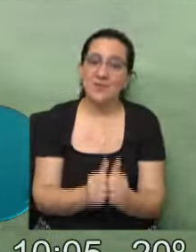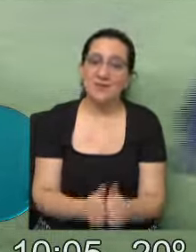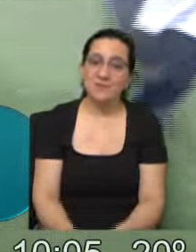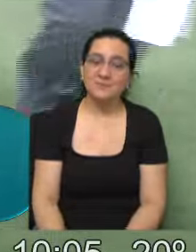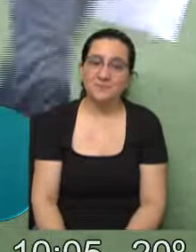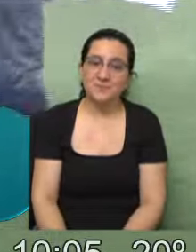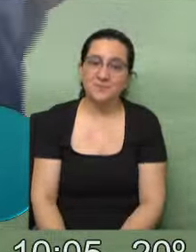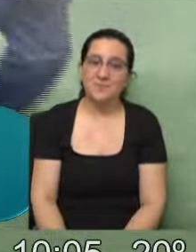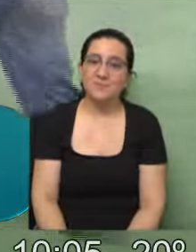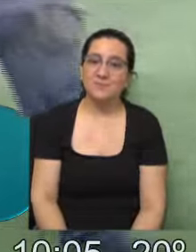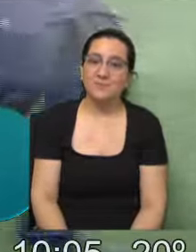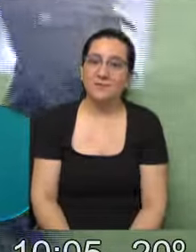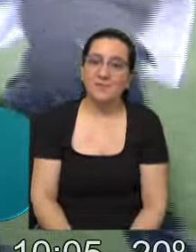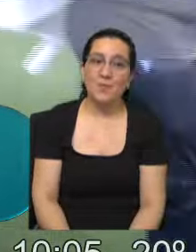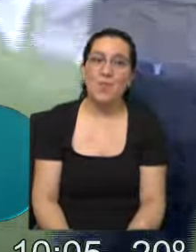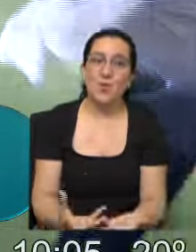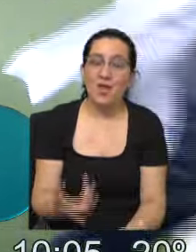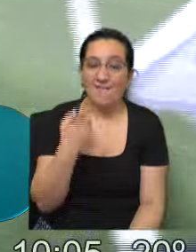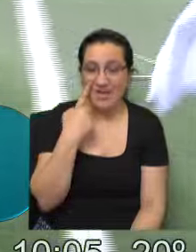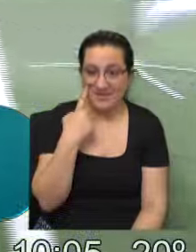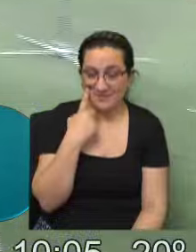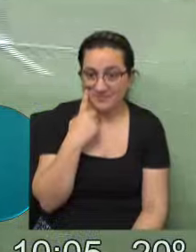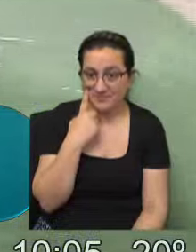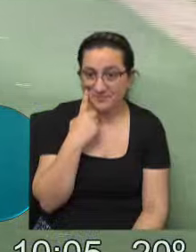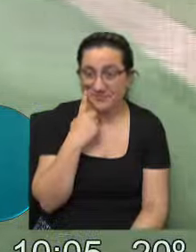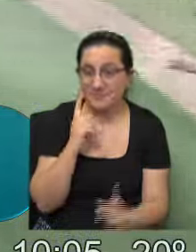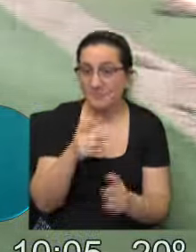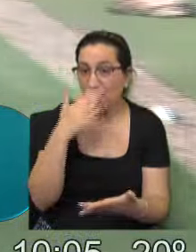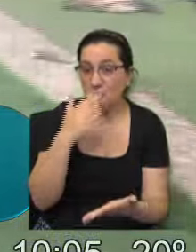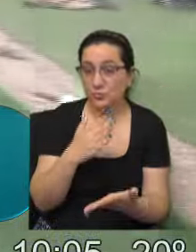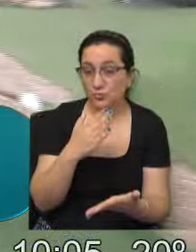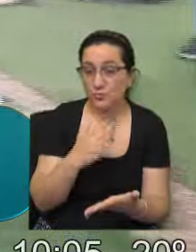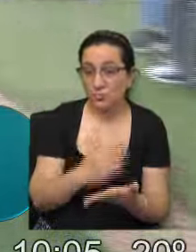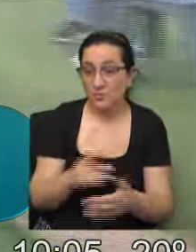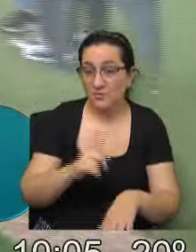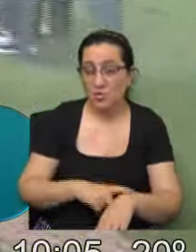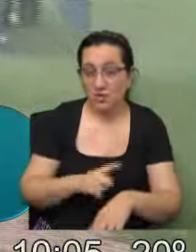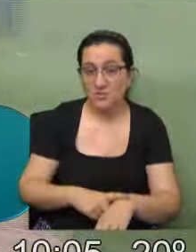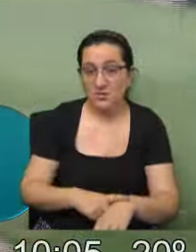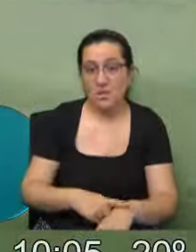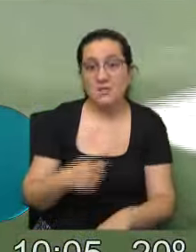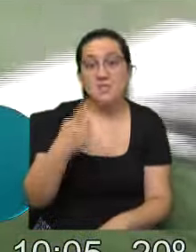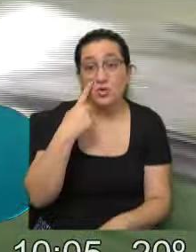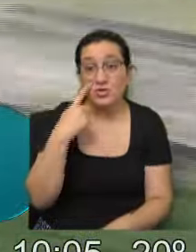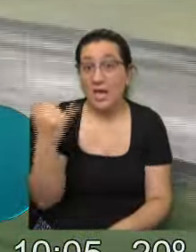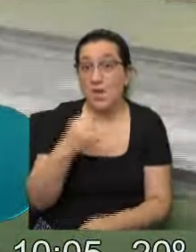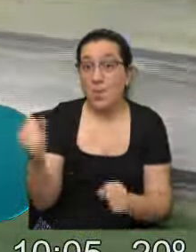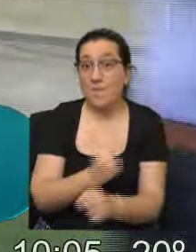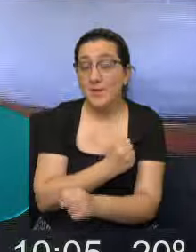acompañando buen tambi en estas útimas horas se conoce de la premia